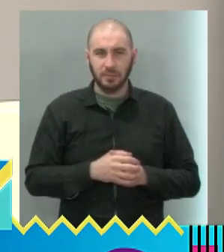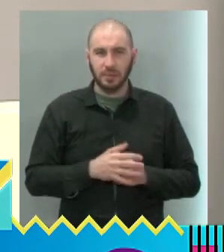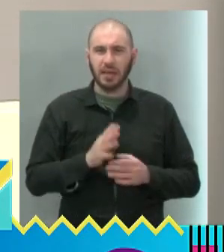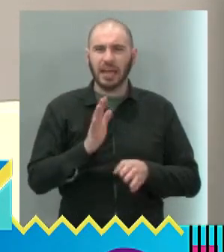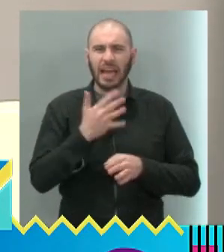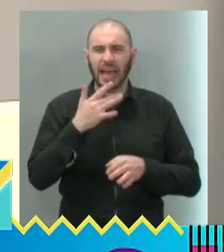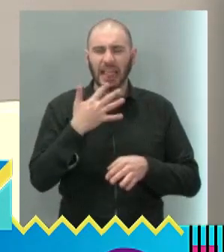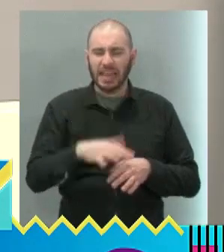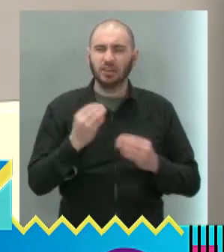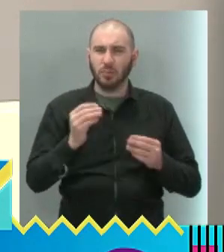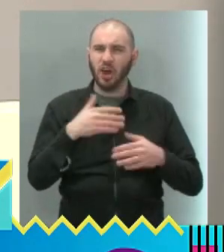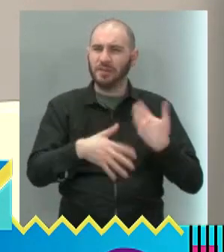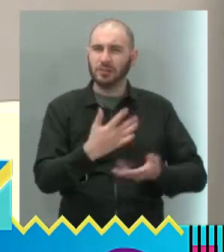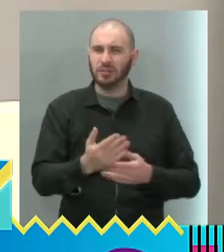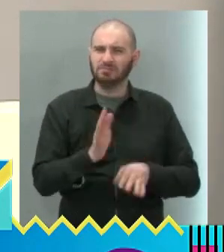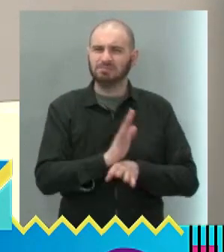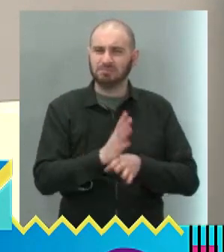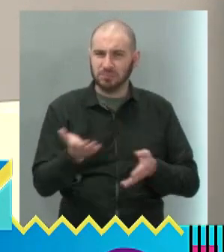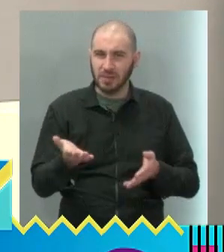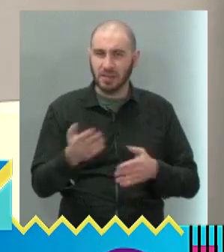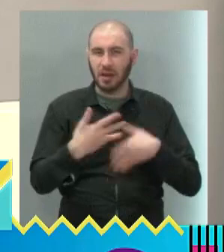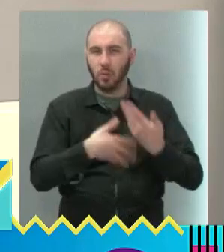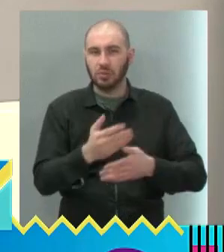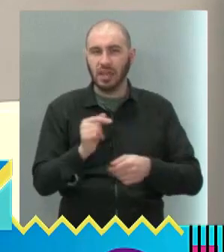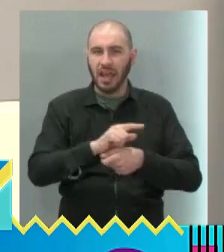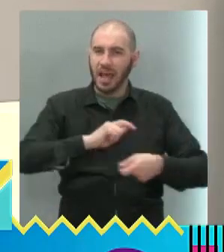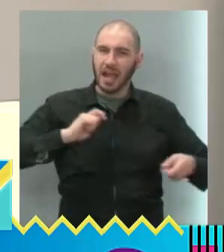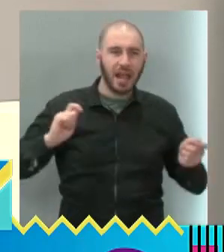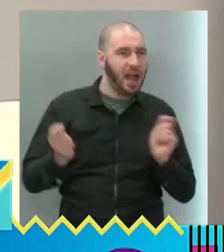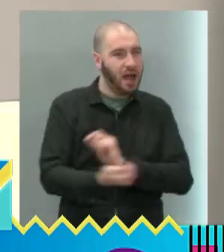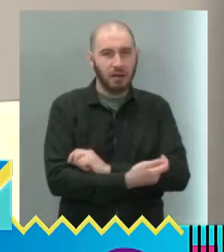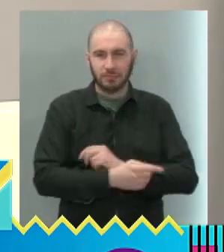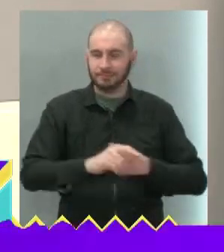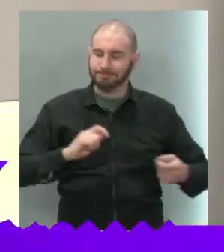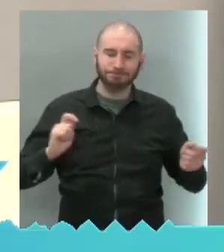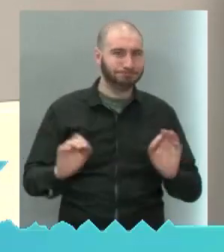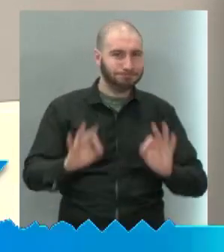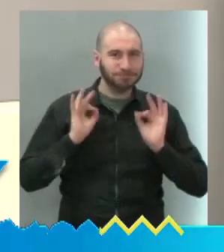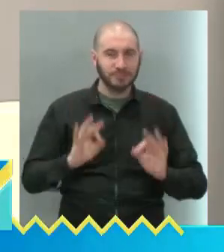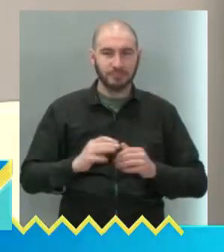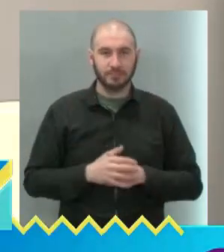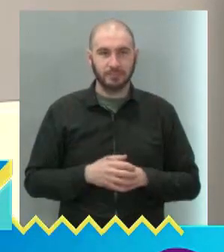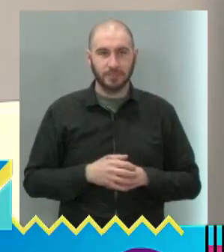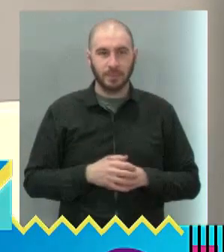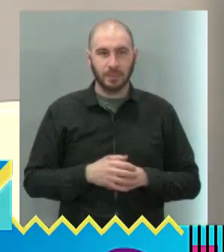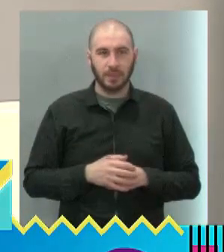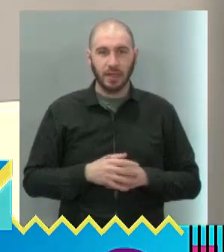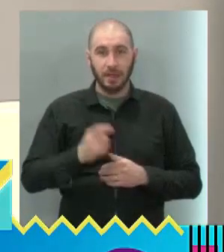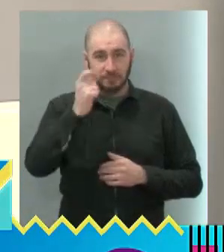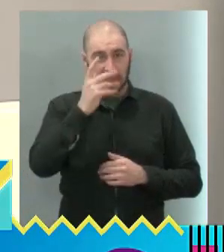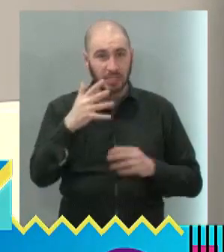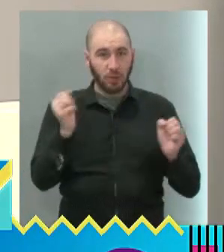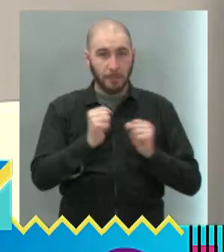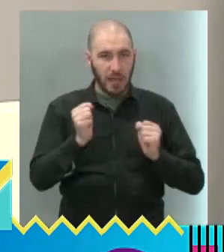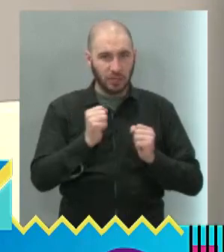se entiende por revolución? Revolución significa un cambio radical, un cambio de raíz. Hubo el 25